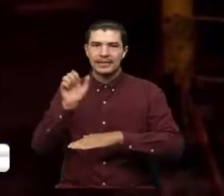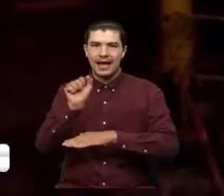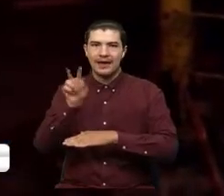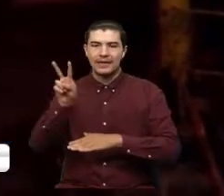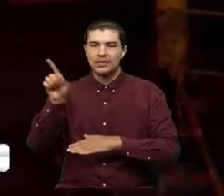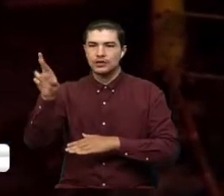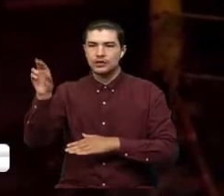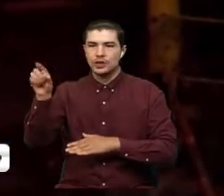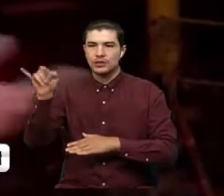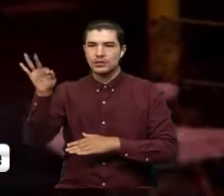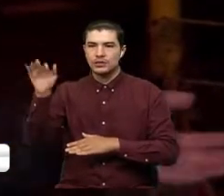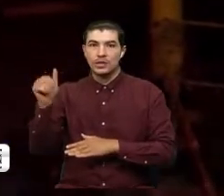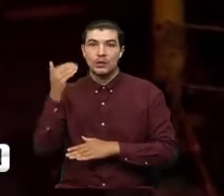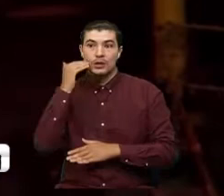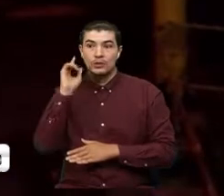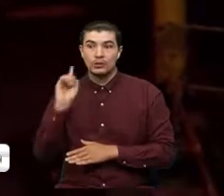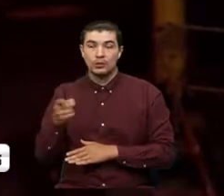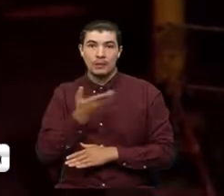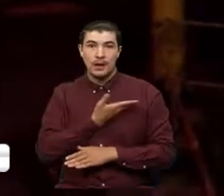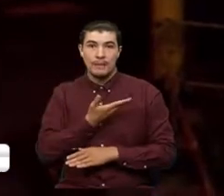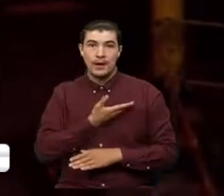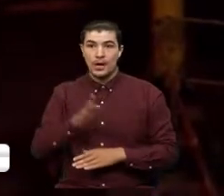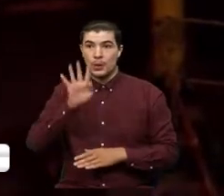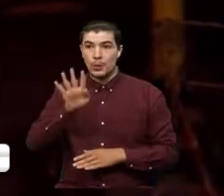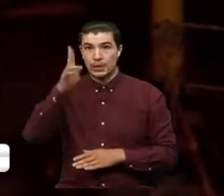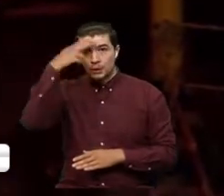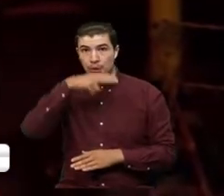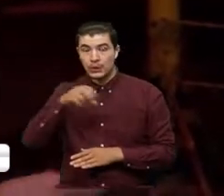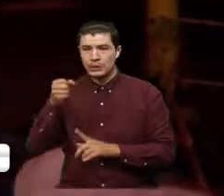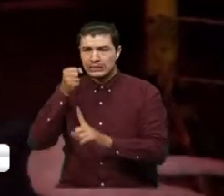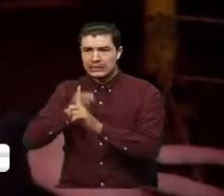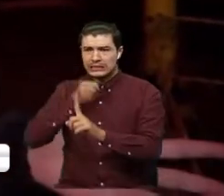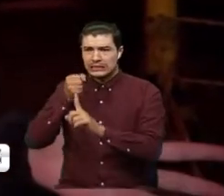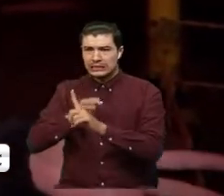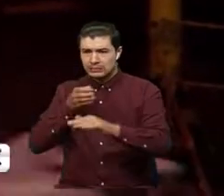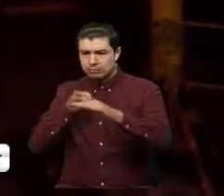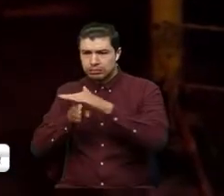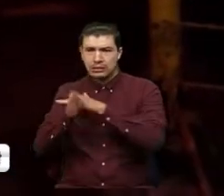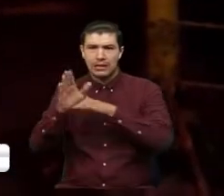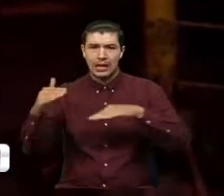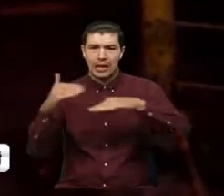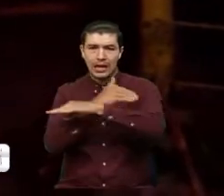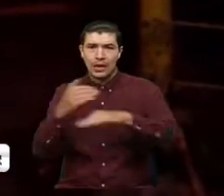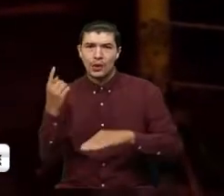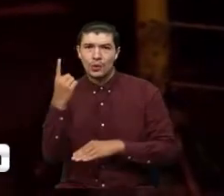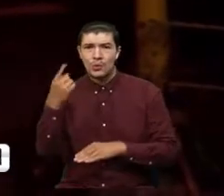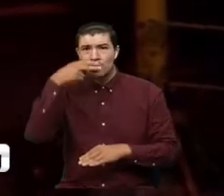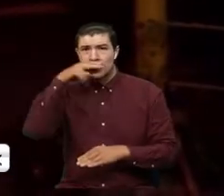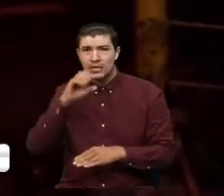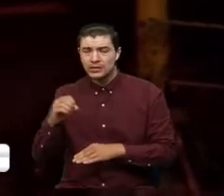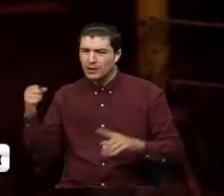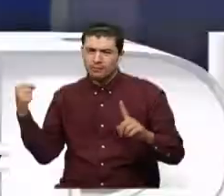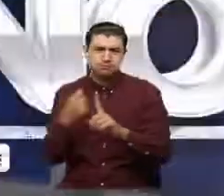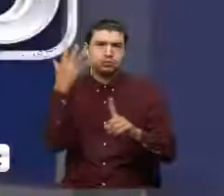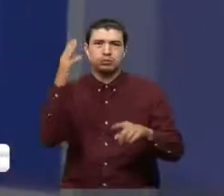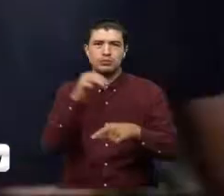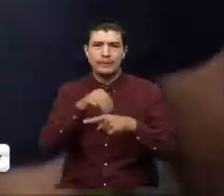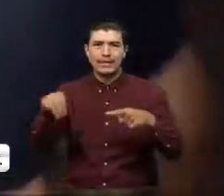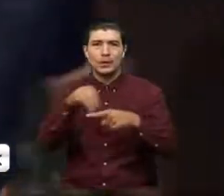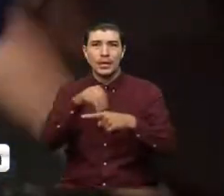rosita cuando una madre con sus cuatro hijos intenta cruzar la carretera y uno de ellos desarrollado por un metro línea